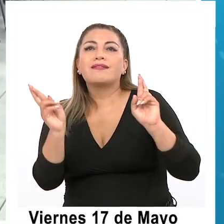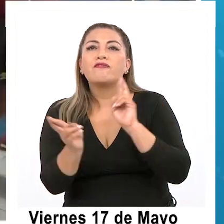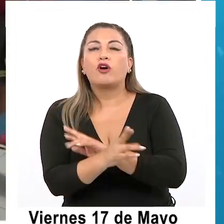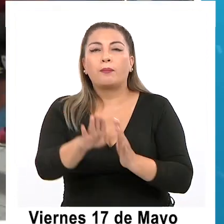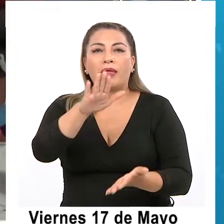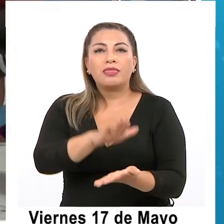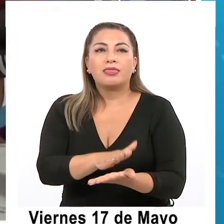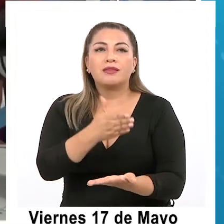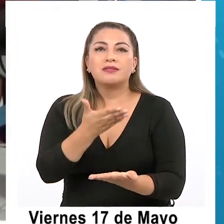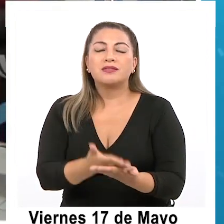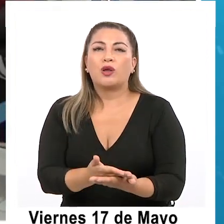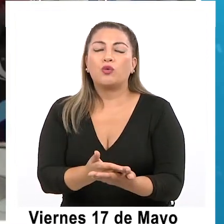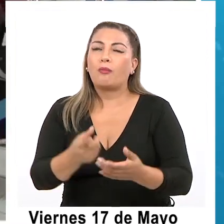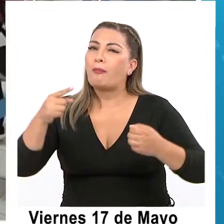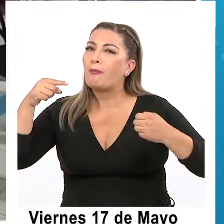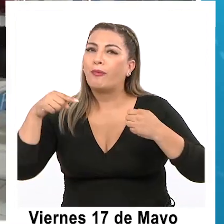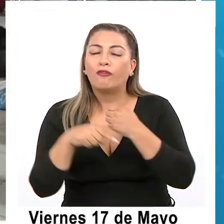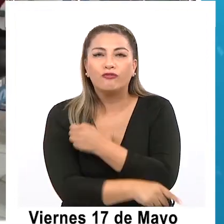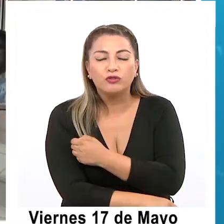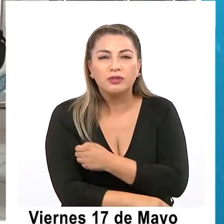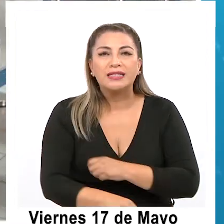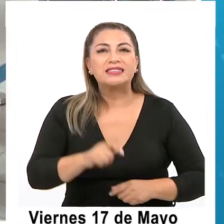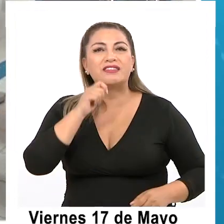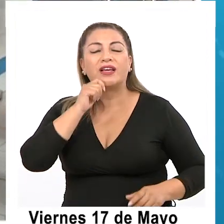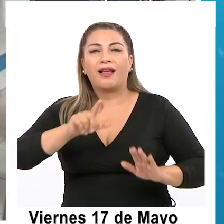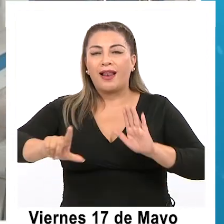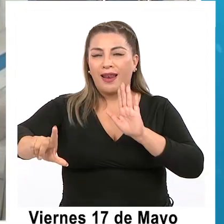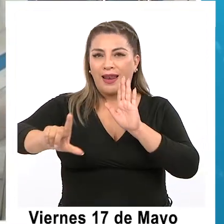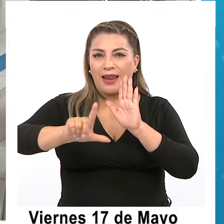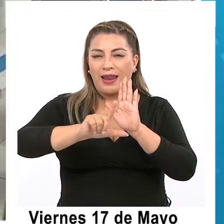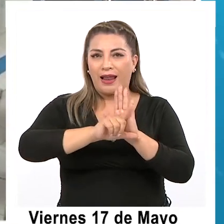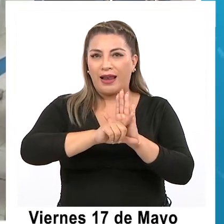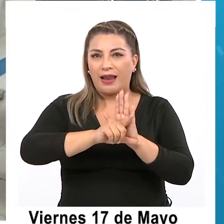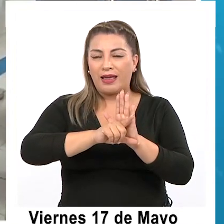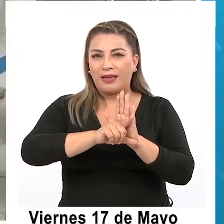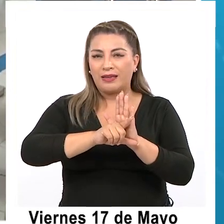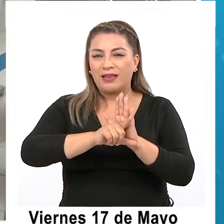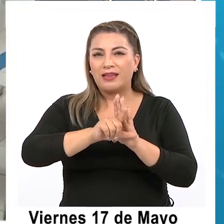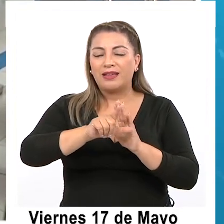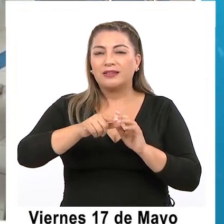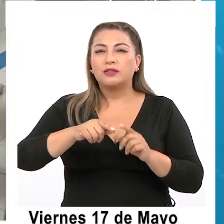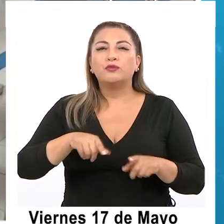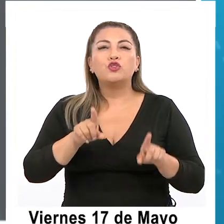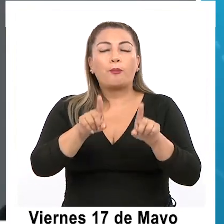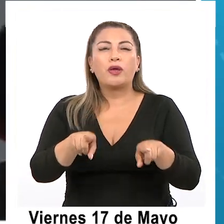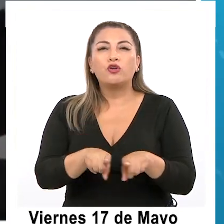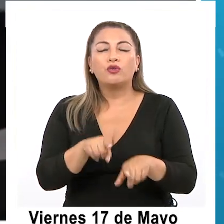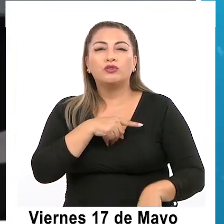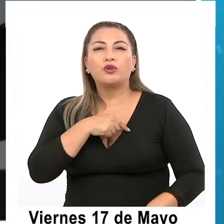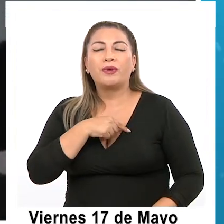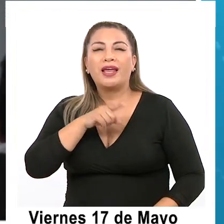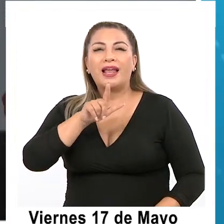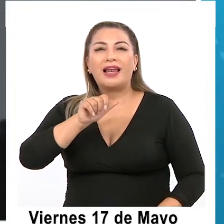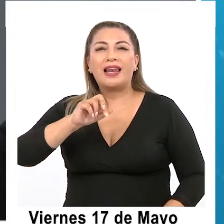salud mucho más de fondo, lo que se llama la ley larga o la ley, ¿cierto?, de Mm. reforma